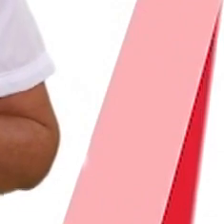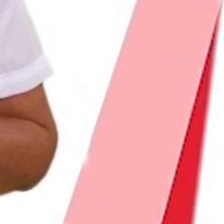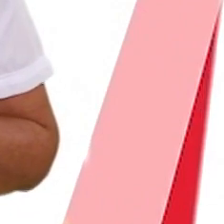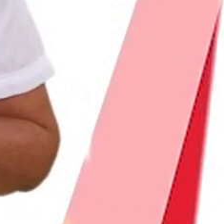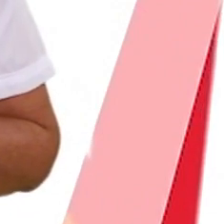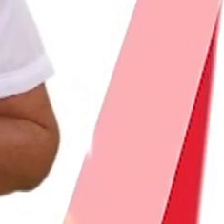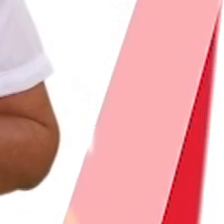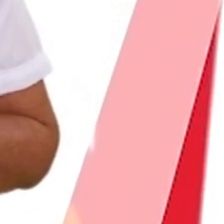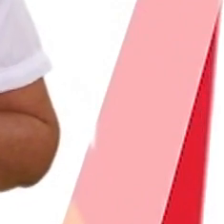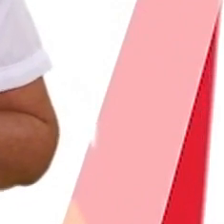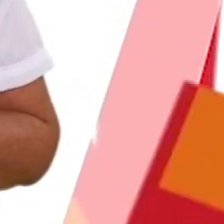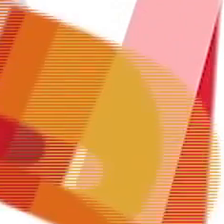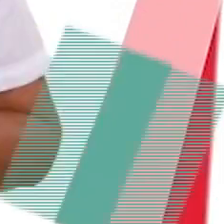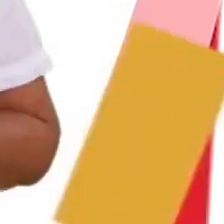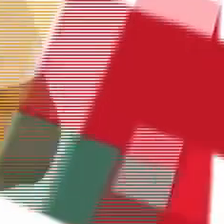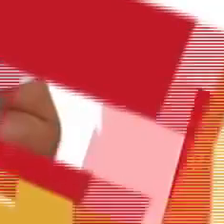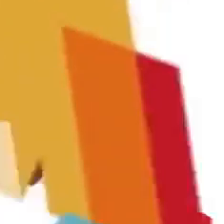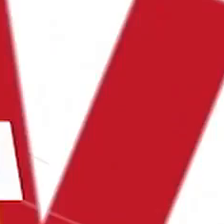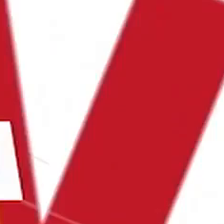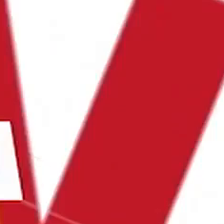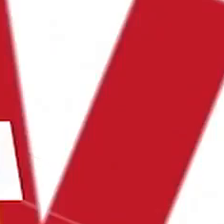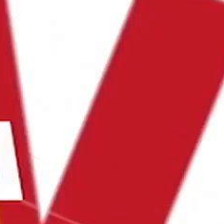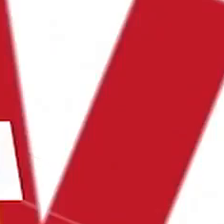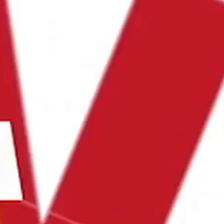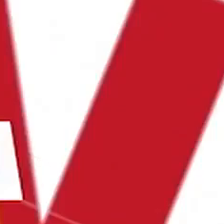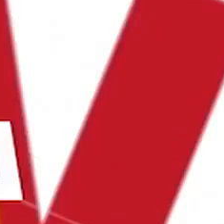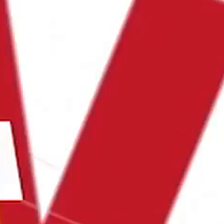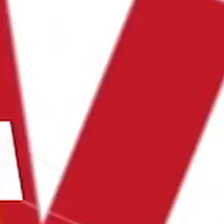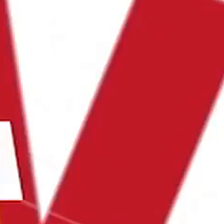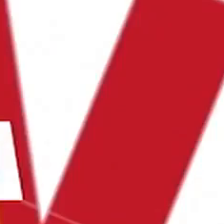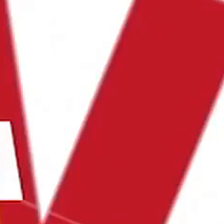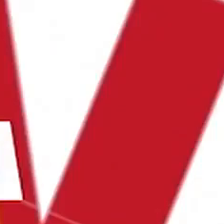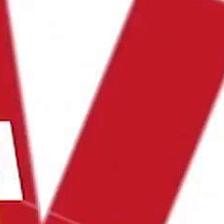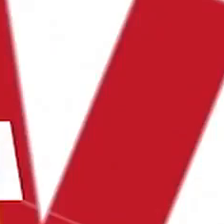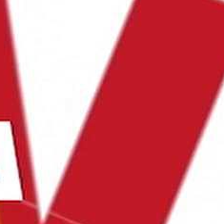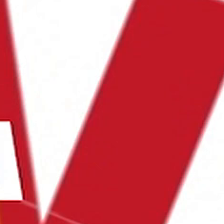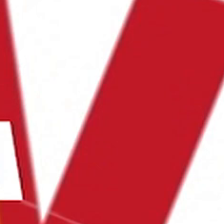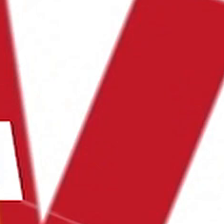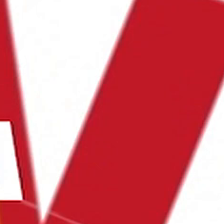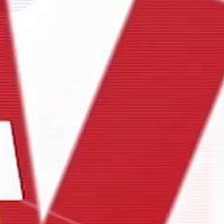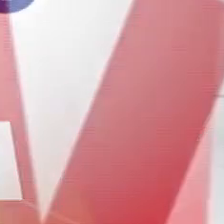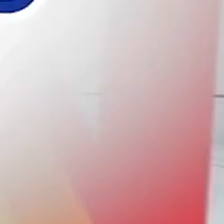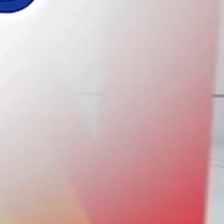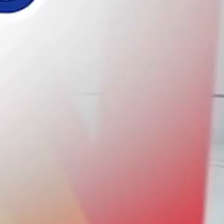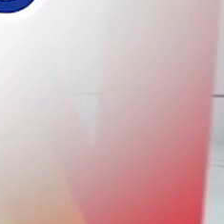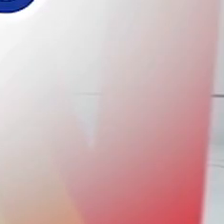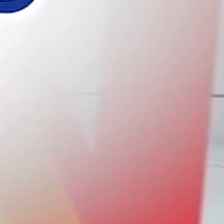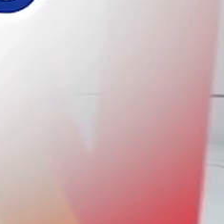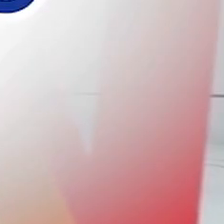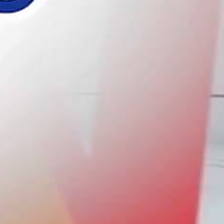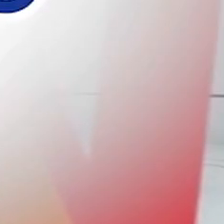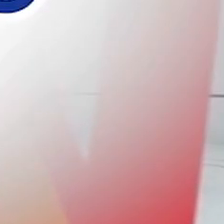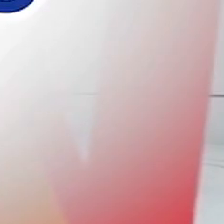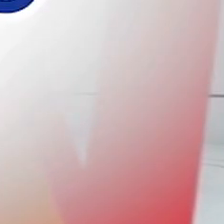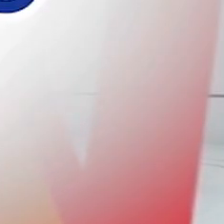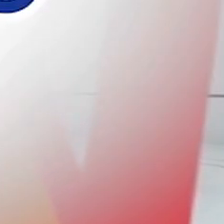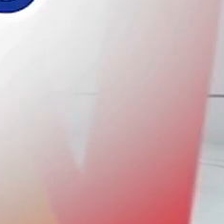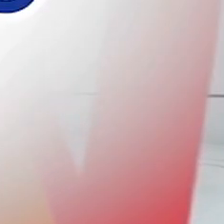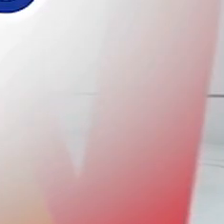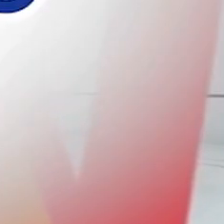salud mental. Buena Vida, de lunes a viernes a las 4 y 30 de la tarde, por 13 Costa